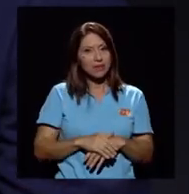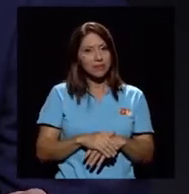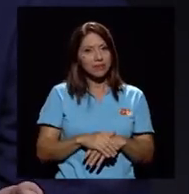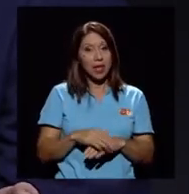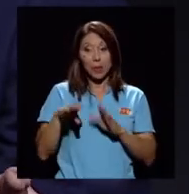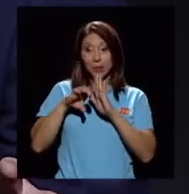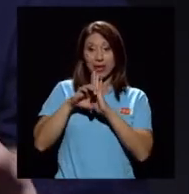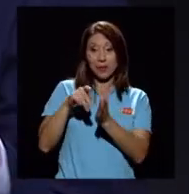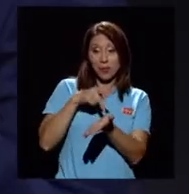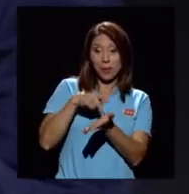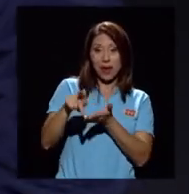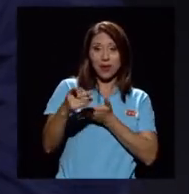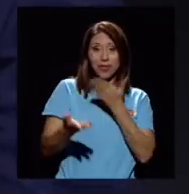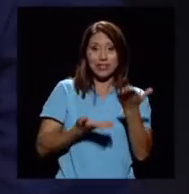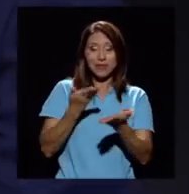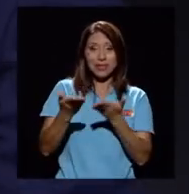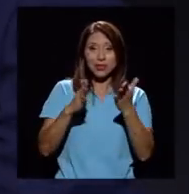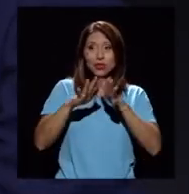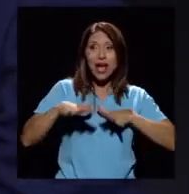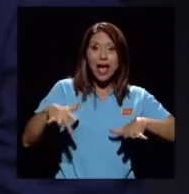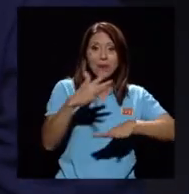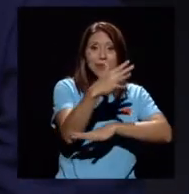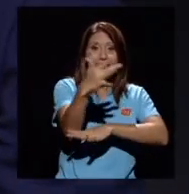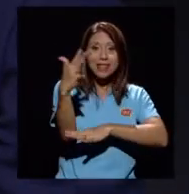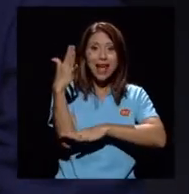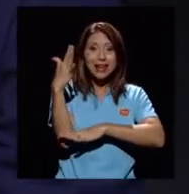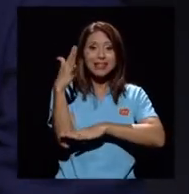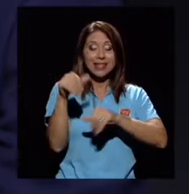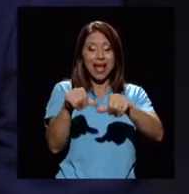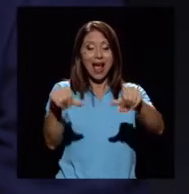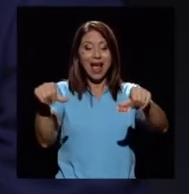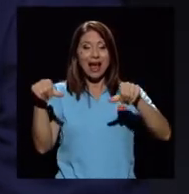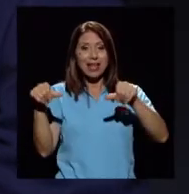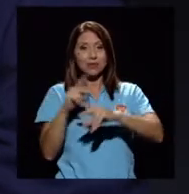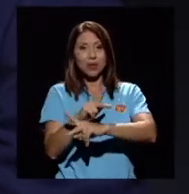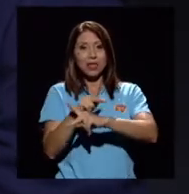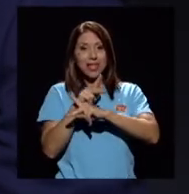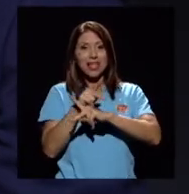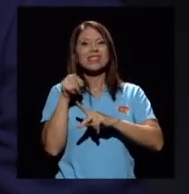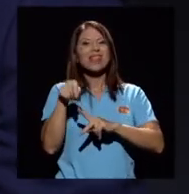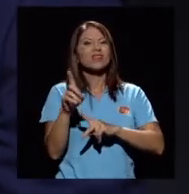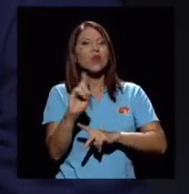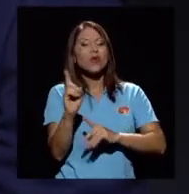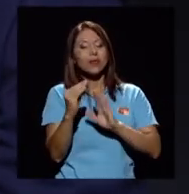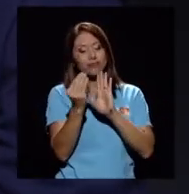pagos de servicios ambientales y de las áreas protegidas son políticas públicas. Entonces,